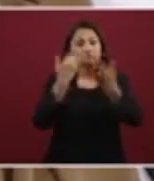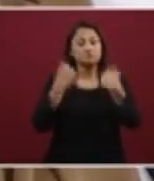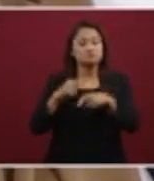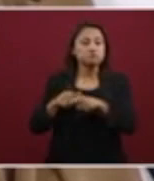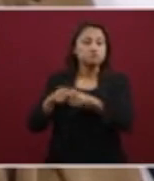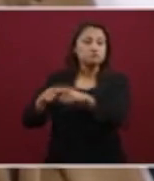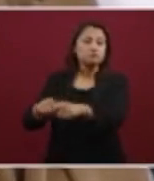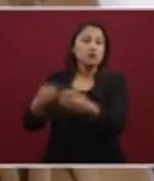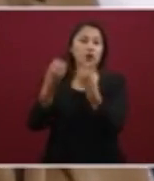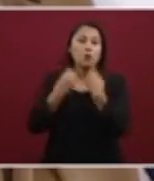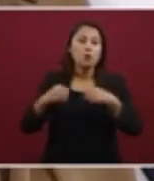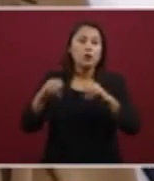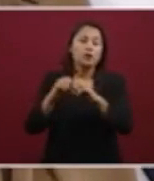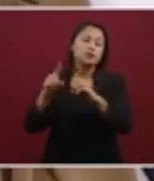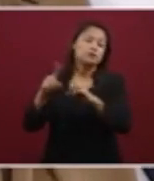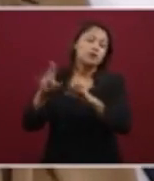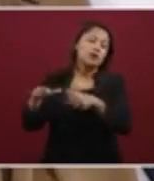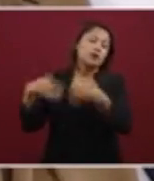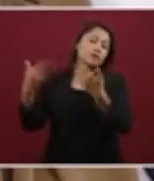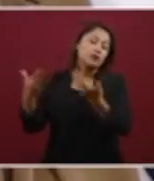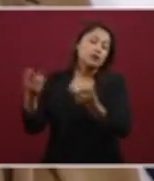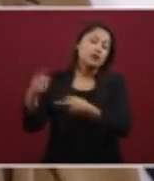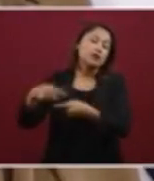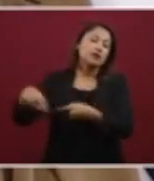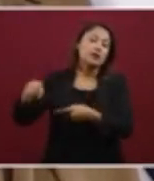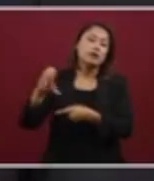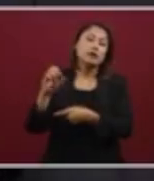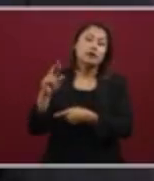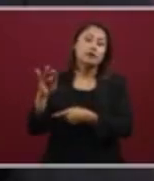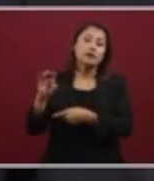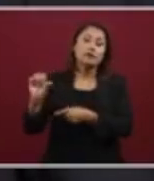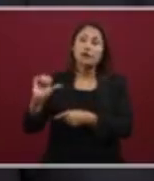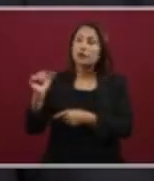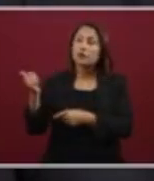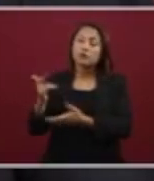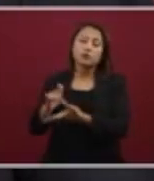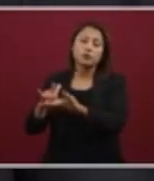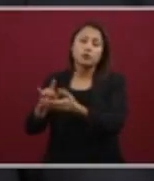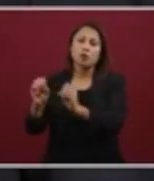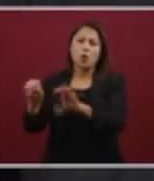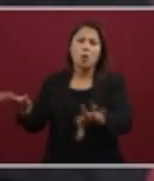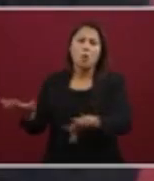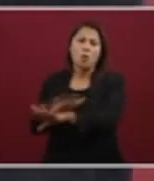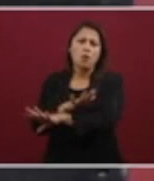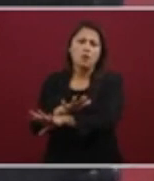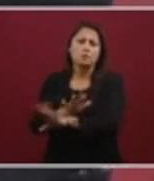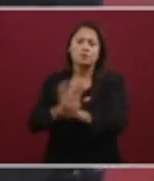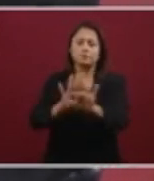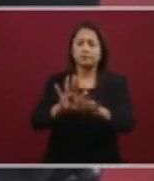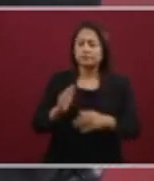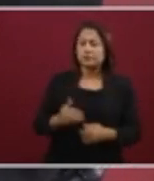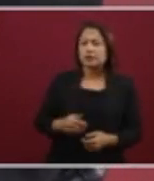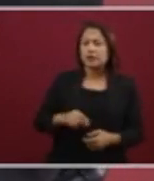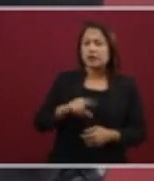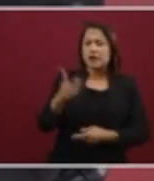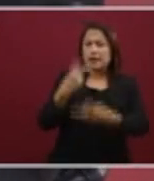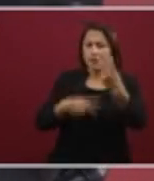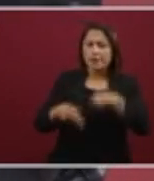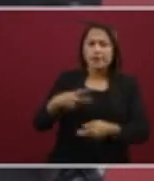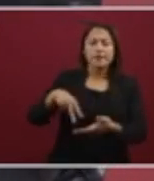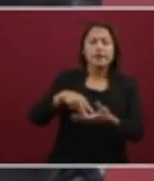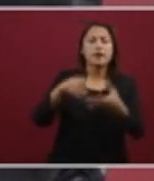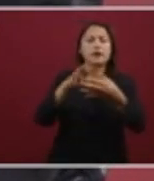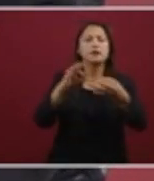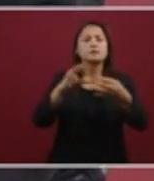los recursos de CREFAL o habrá alguna modificación en ese sentido. Les van a explicar cuál es el procedimiento legal que ya